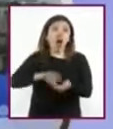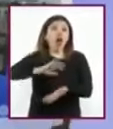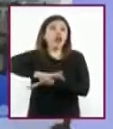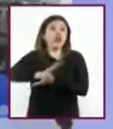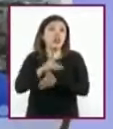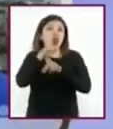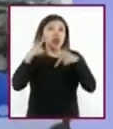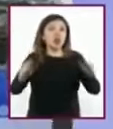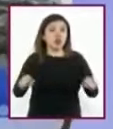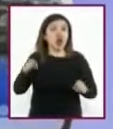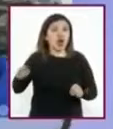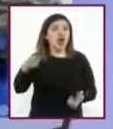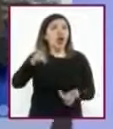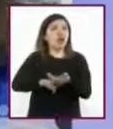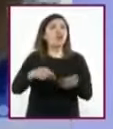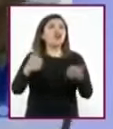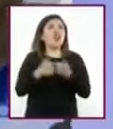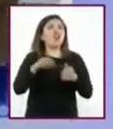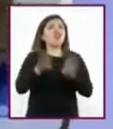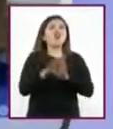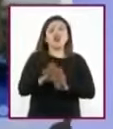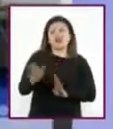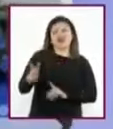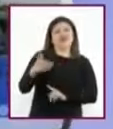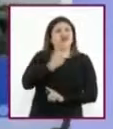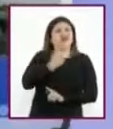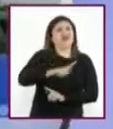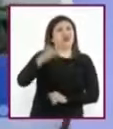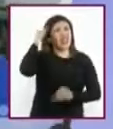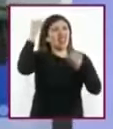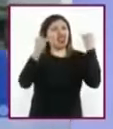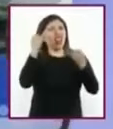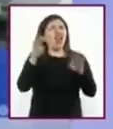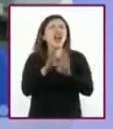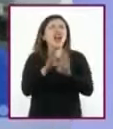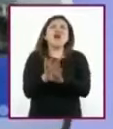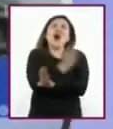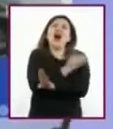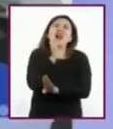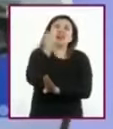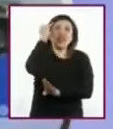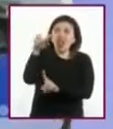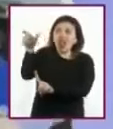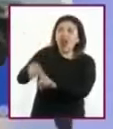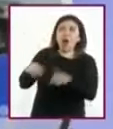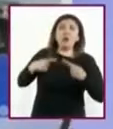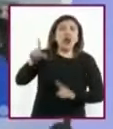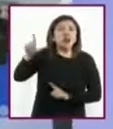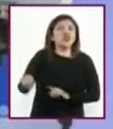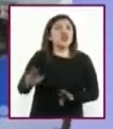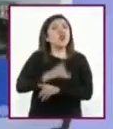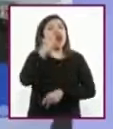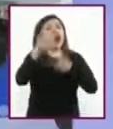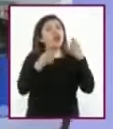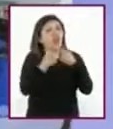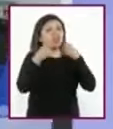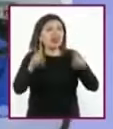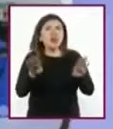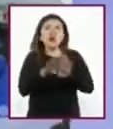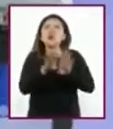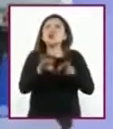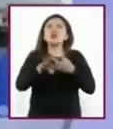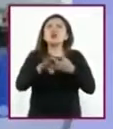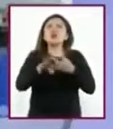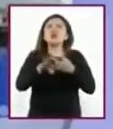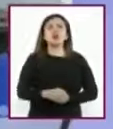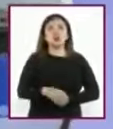lingüística que está relacionada con prejuicios lingüísticos, ideas preconcebidas acerca de una persona solo por su forma de hablar. Por ejemplo,